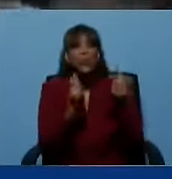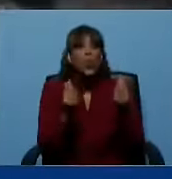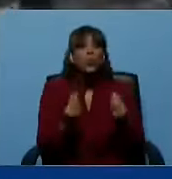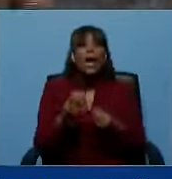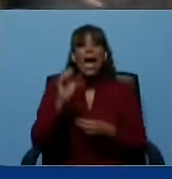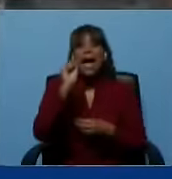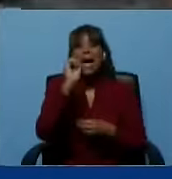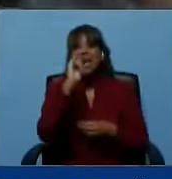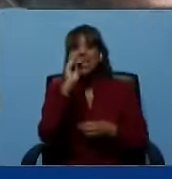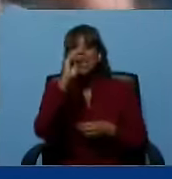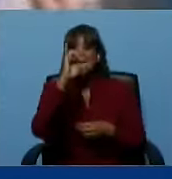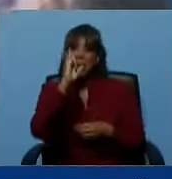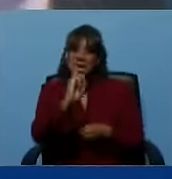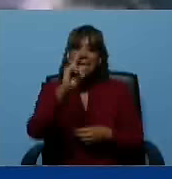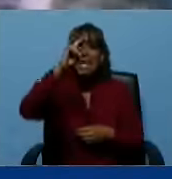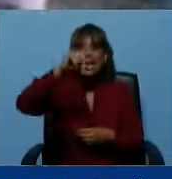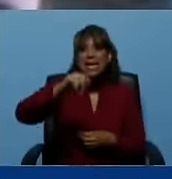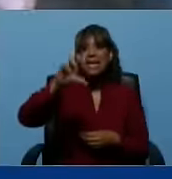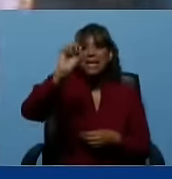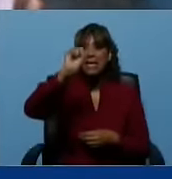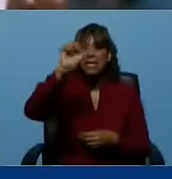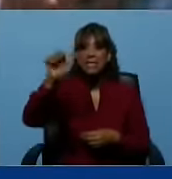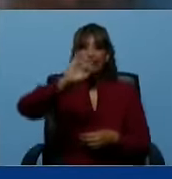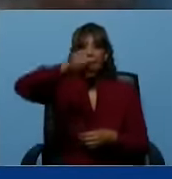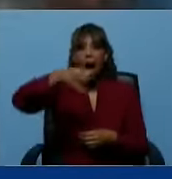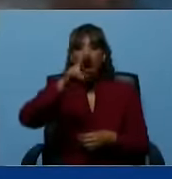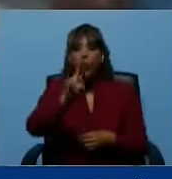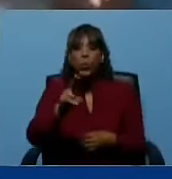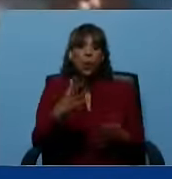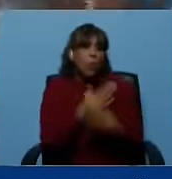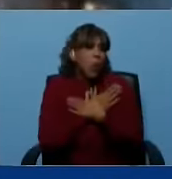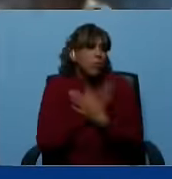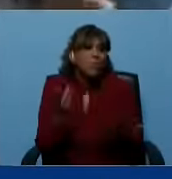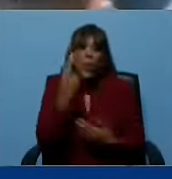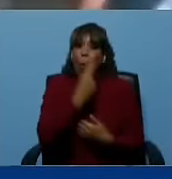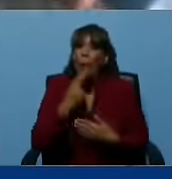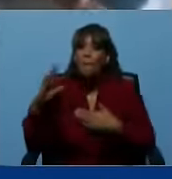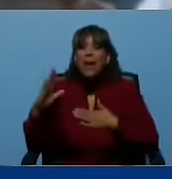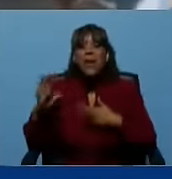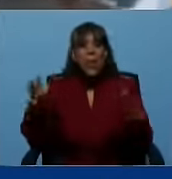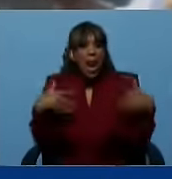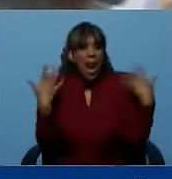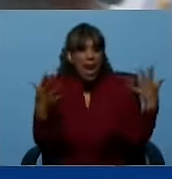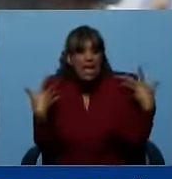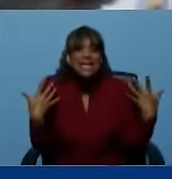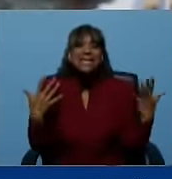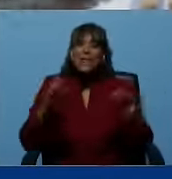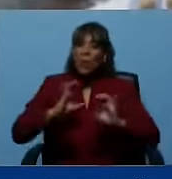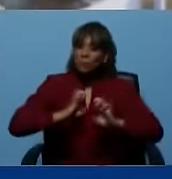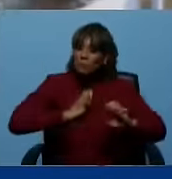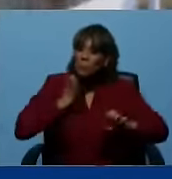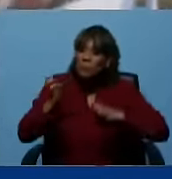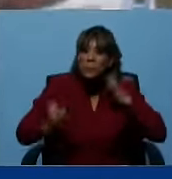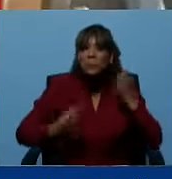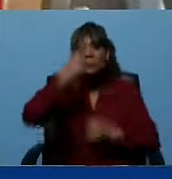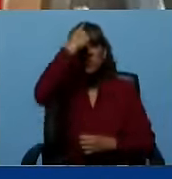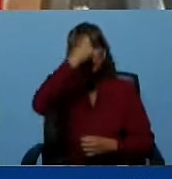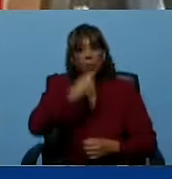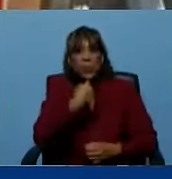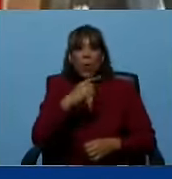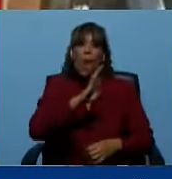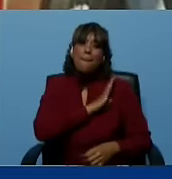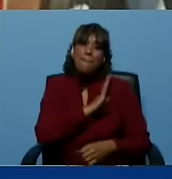INSAJUD, más de 1.500 voluntarios que estamos dispuestos con el compromiso, con la alegría y el entusiasmo que nos caracteriza a la